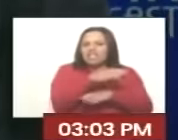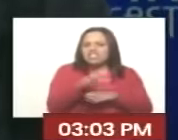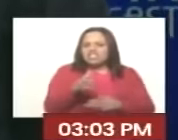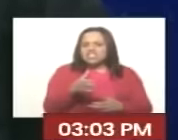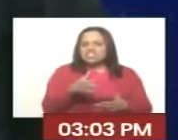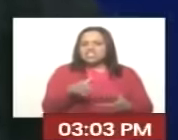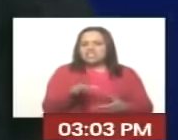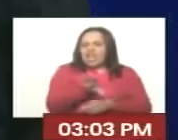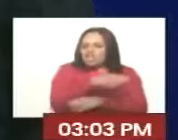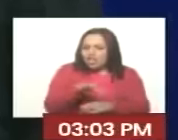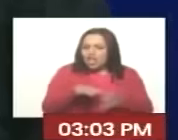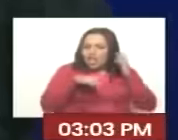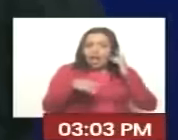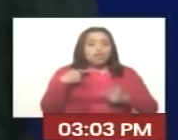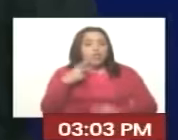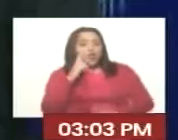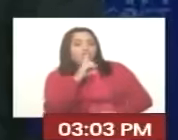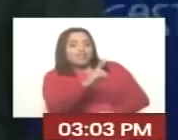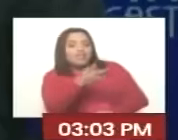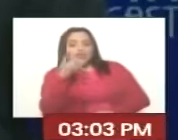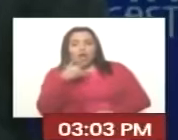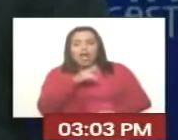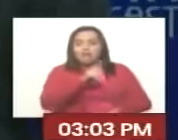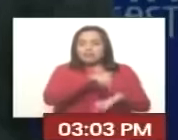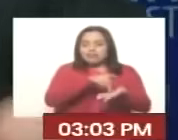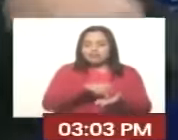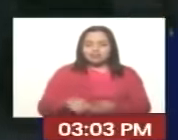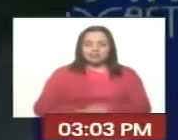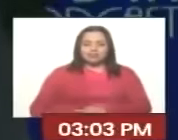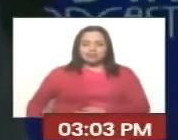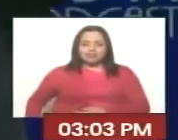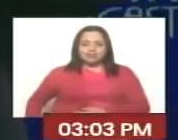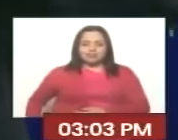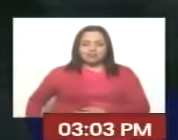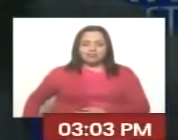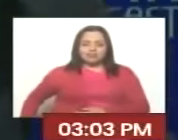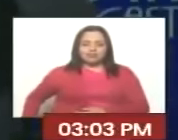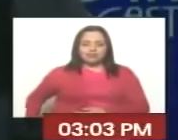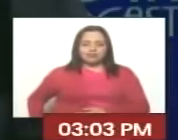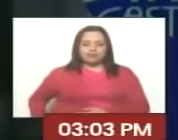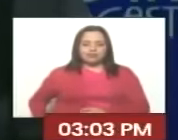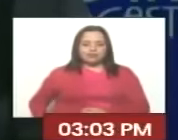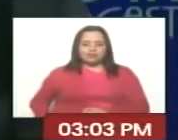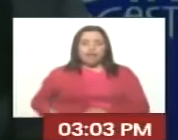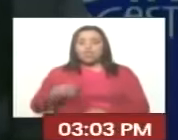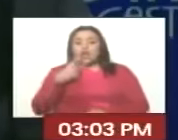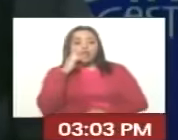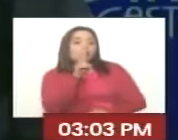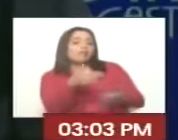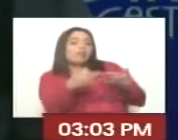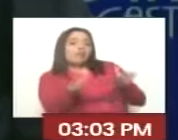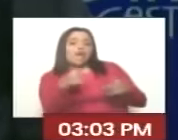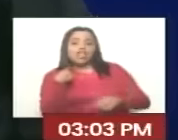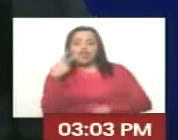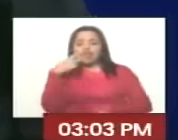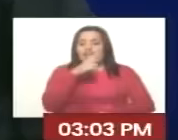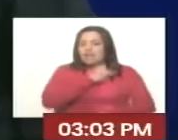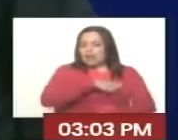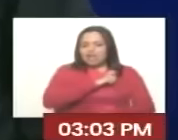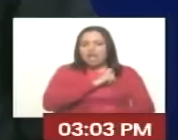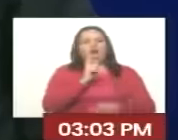vi. Yo tuve un concierto que hizo, claro, en Bolivia. Sí, yo lo vi en Panamá, yo lo vi en España, etcétera. Bueno, está